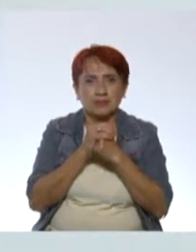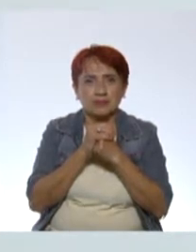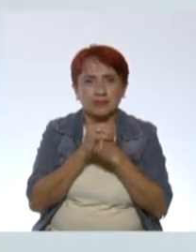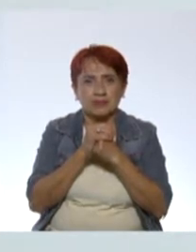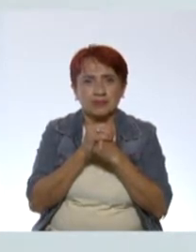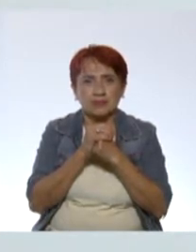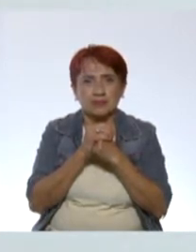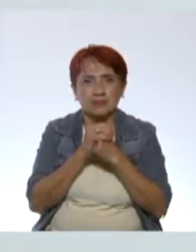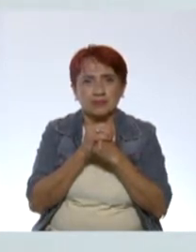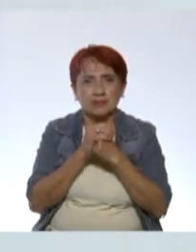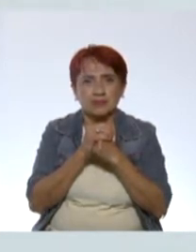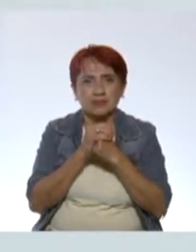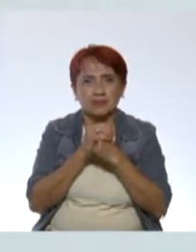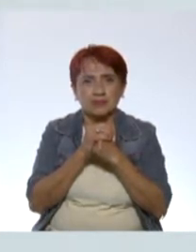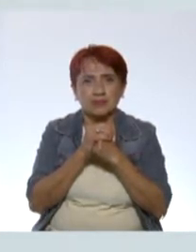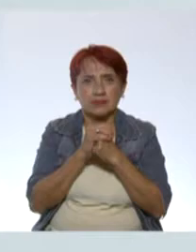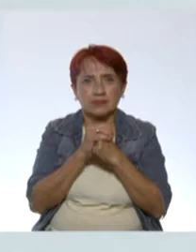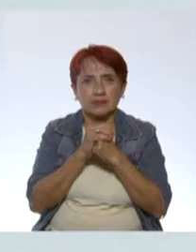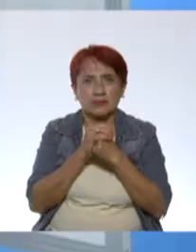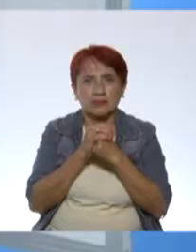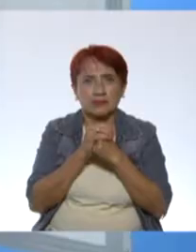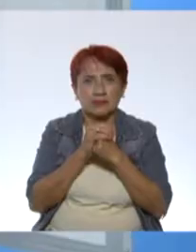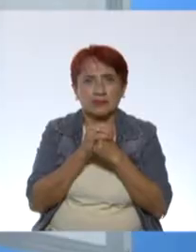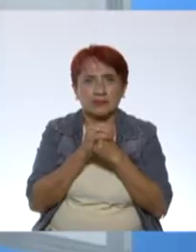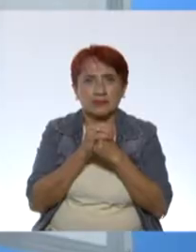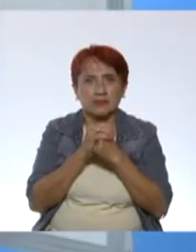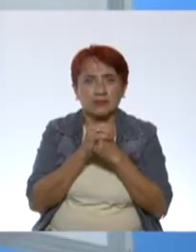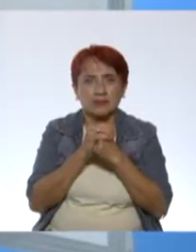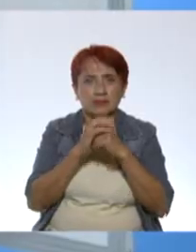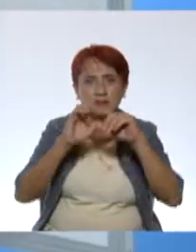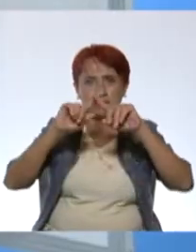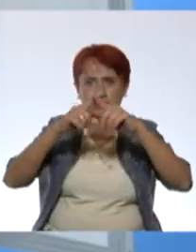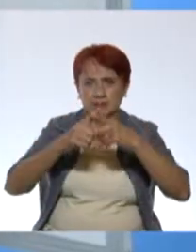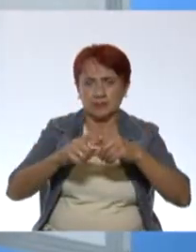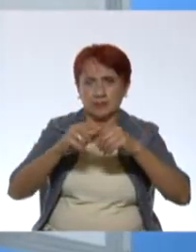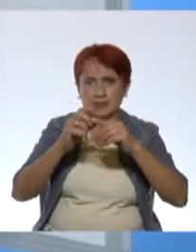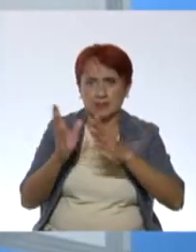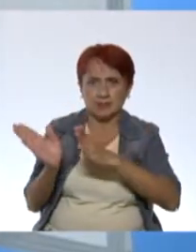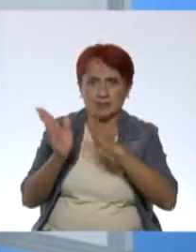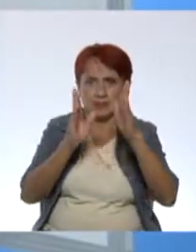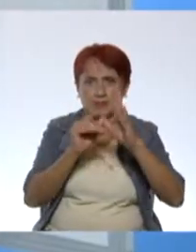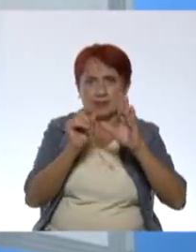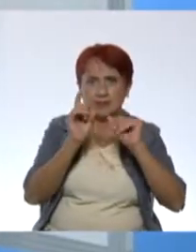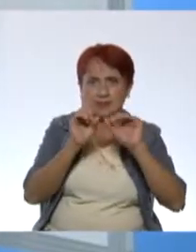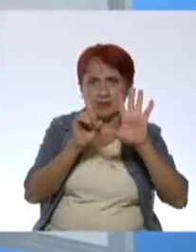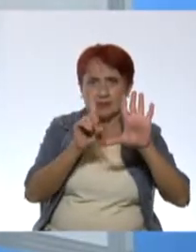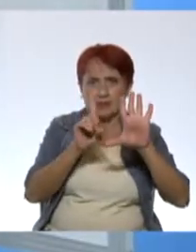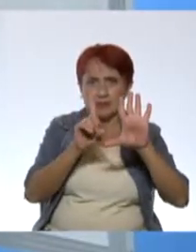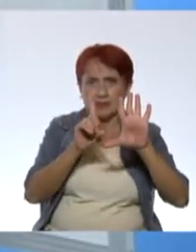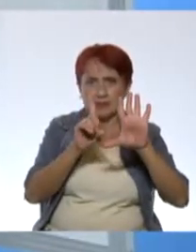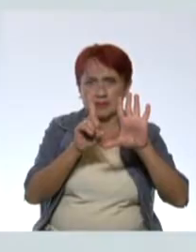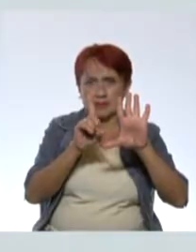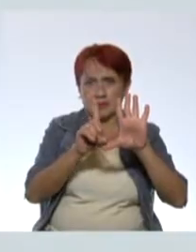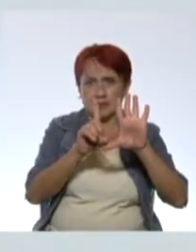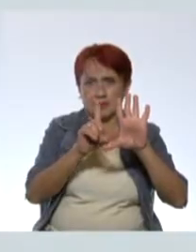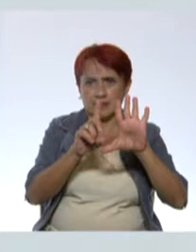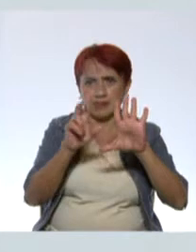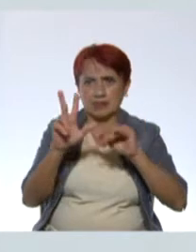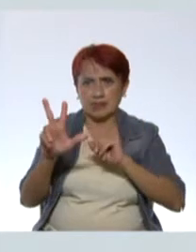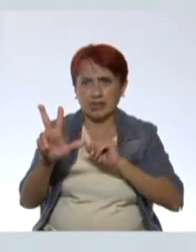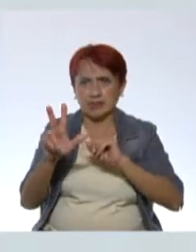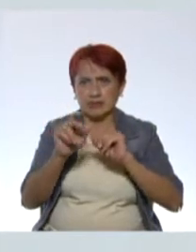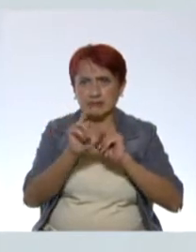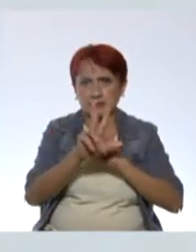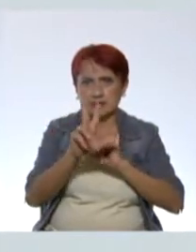5 por una 5 y una 6. Así que al multiplicar por 5 al 63 nos estarían faltando 3, nos